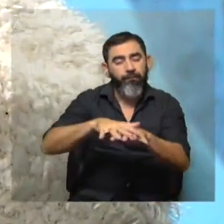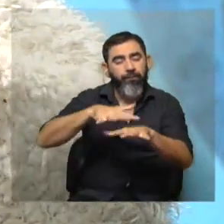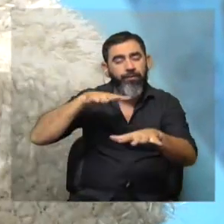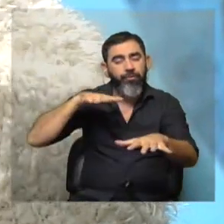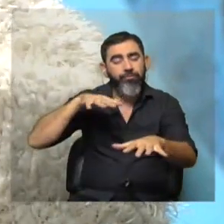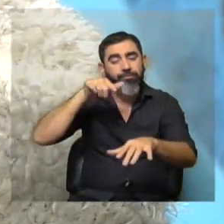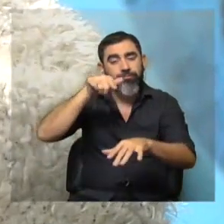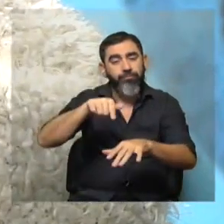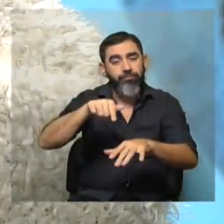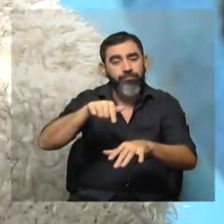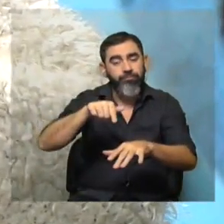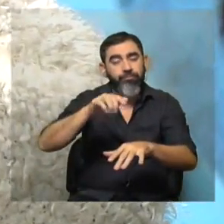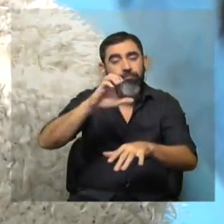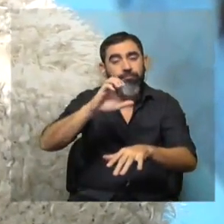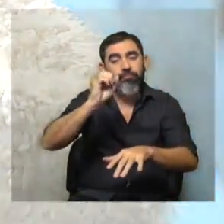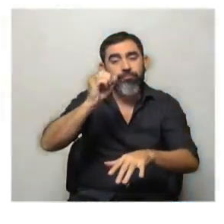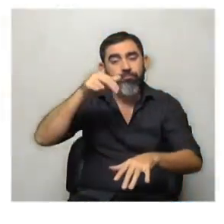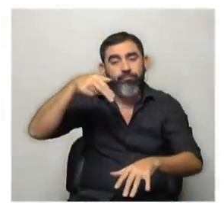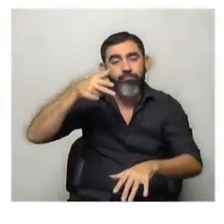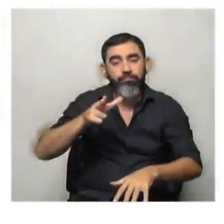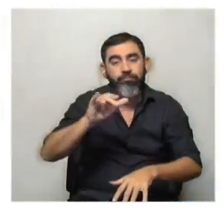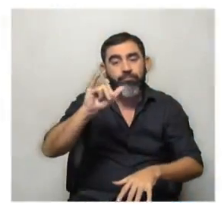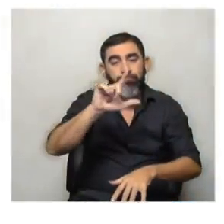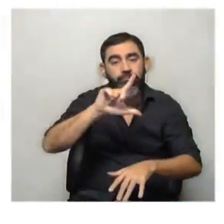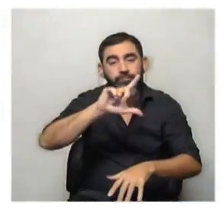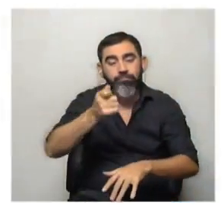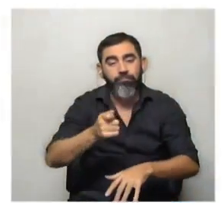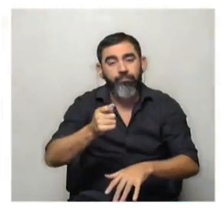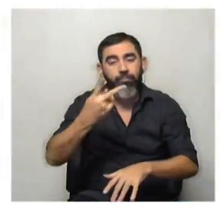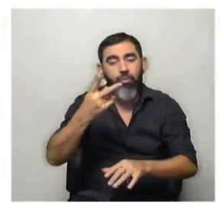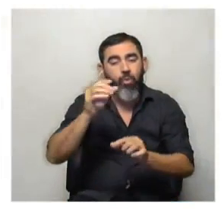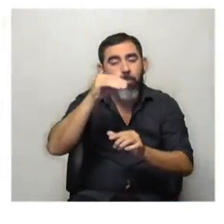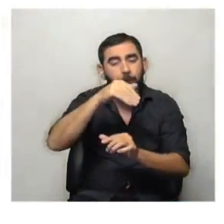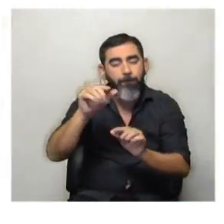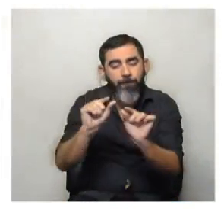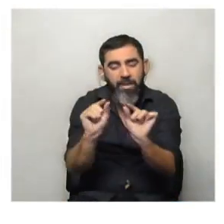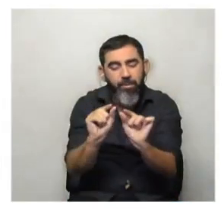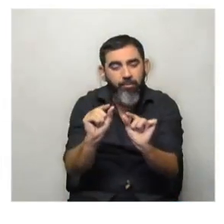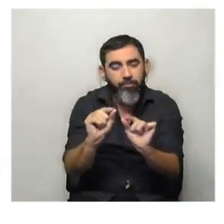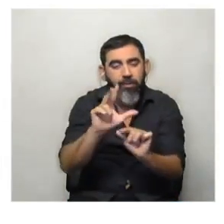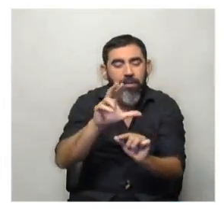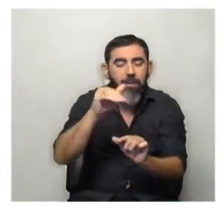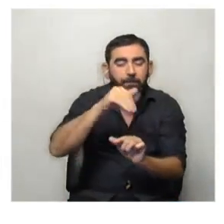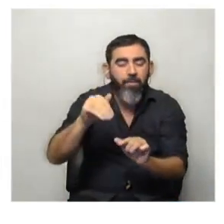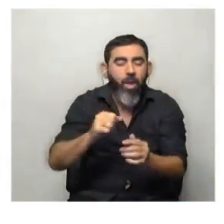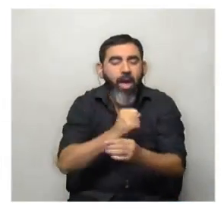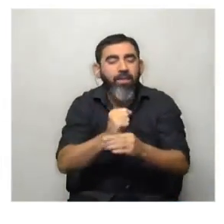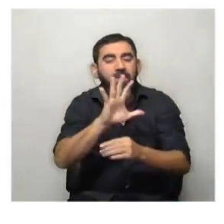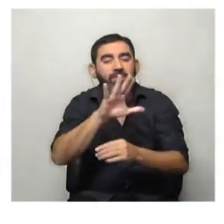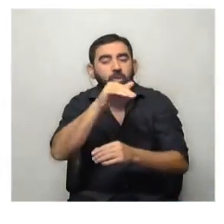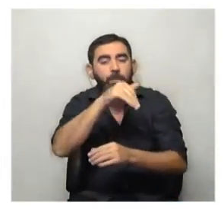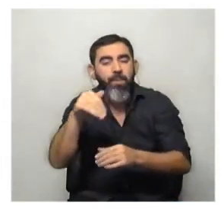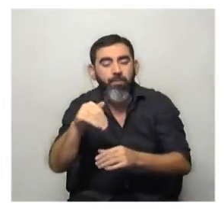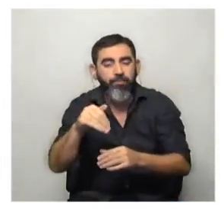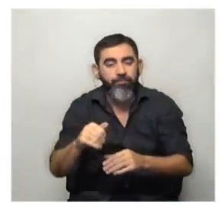son conchillas de amonoideos de más o menos 2 milímetros, 3 milímetros, hasta 5 milímetros. Y entonces